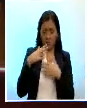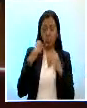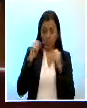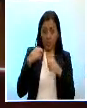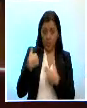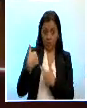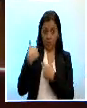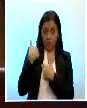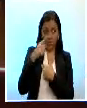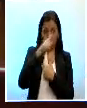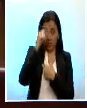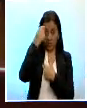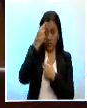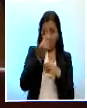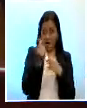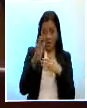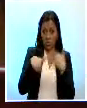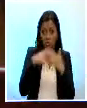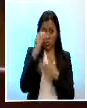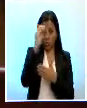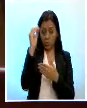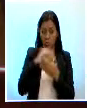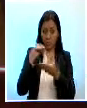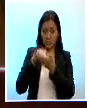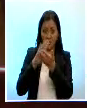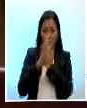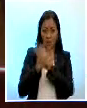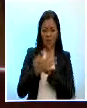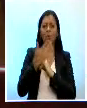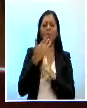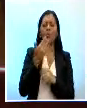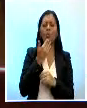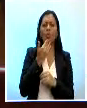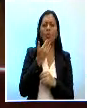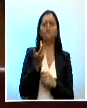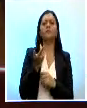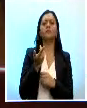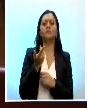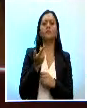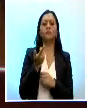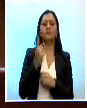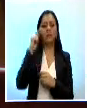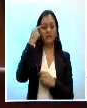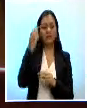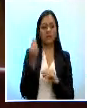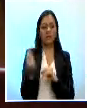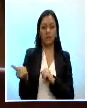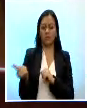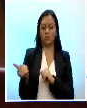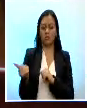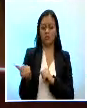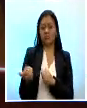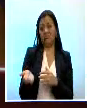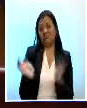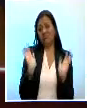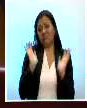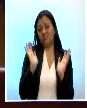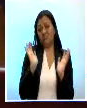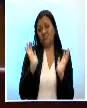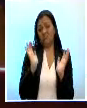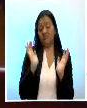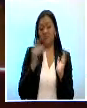en la ley no establece el porcentaje que tiene que otorgar el Estado ecuatoriano? Lo que